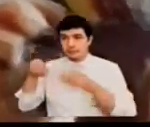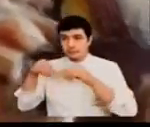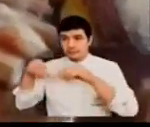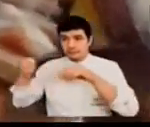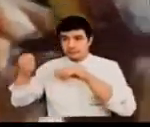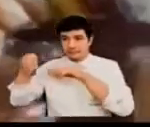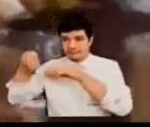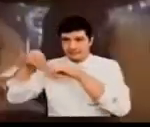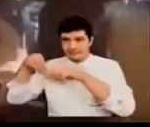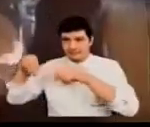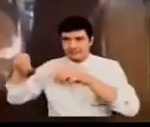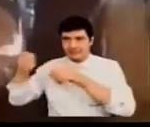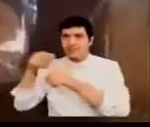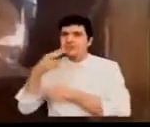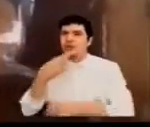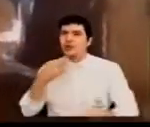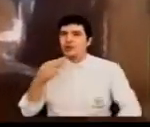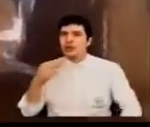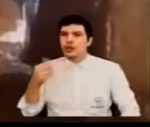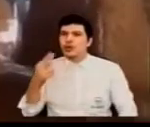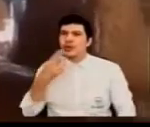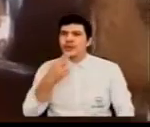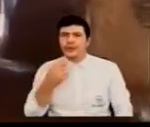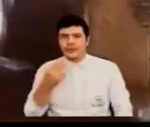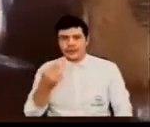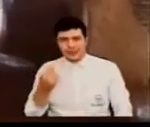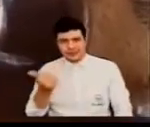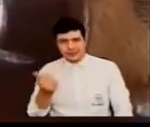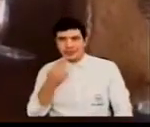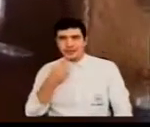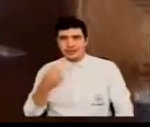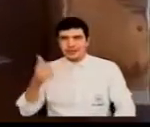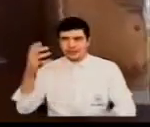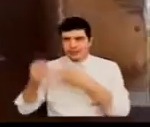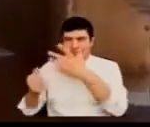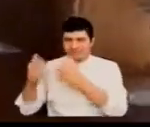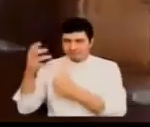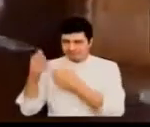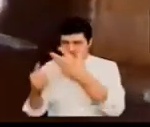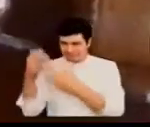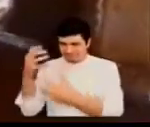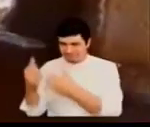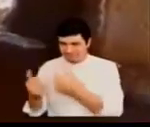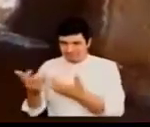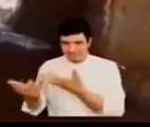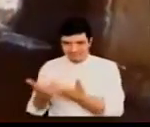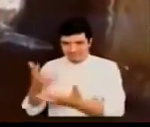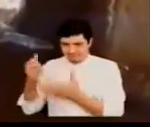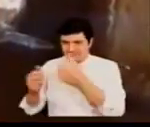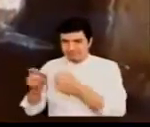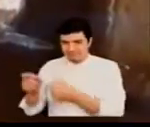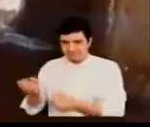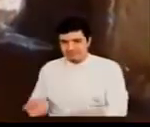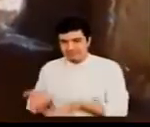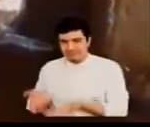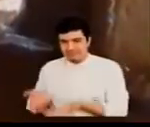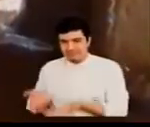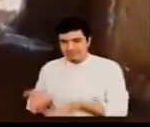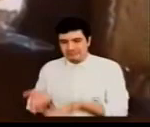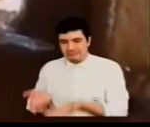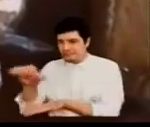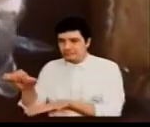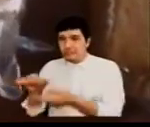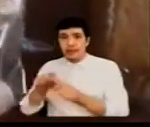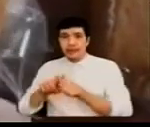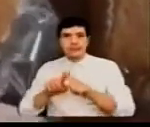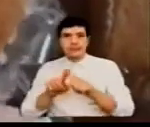El pero es que este paquete es para 10 días a partir del día de hoy y si miramos